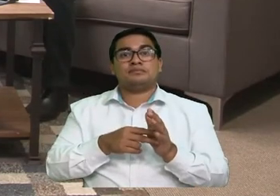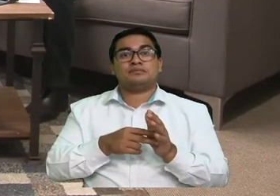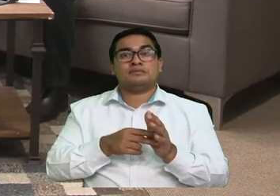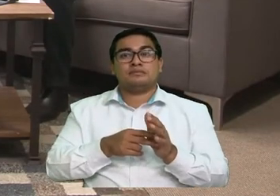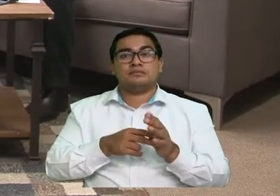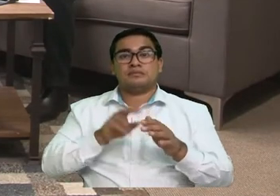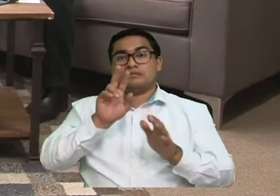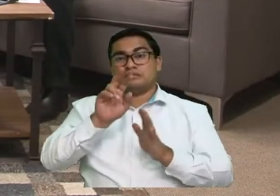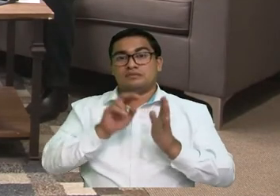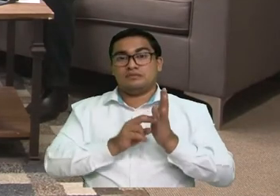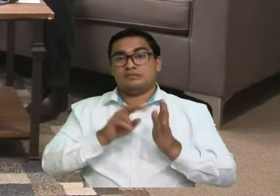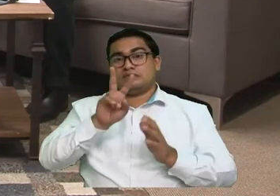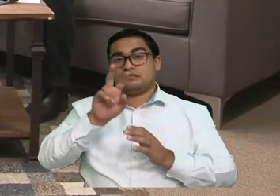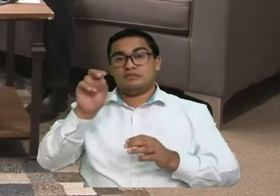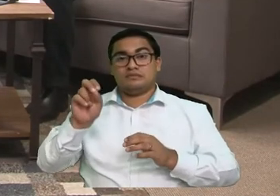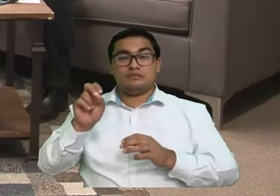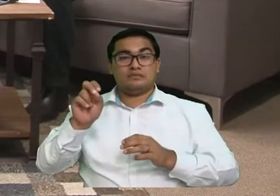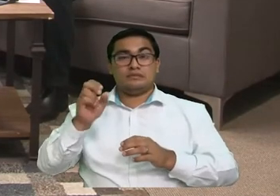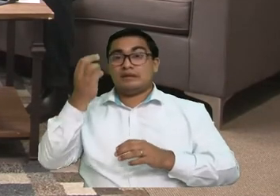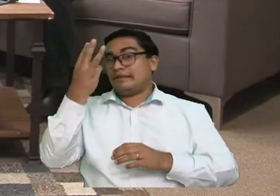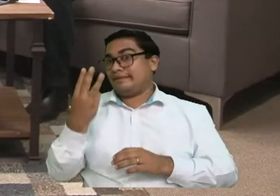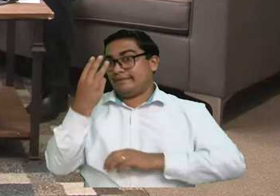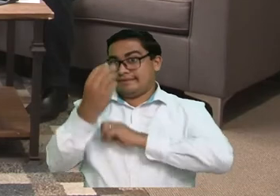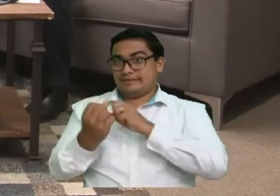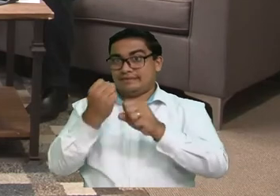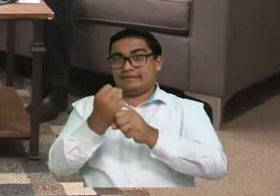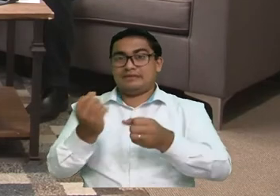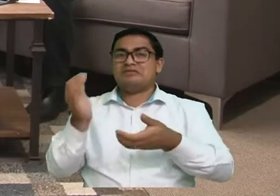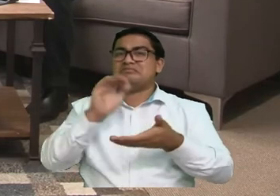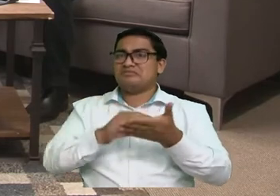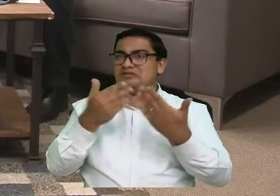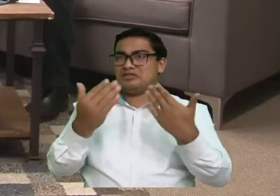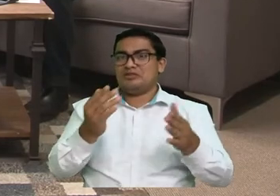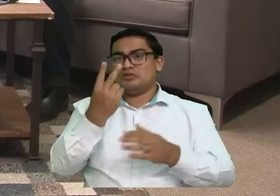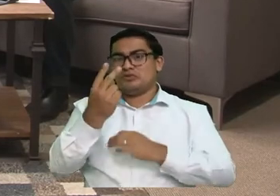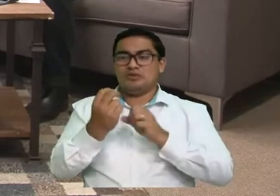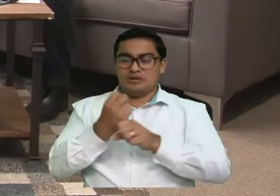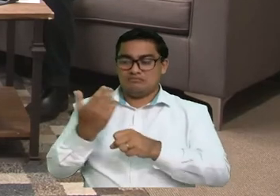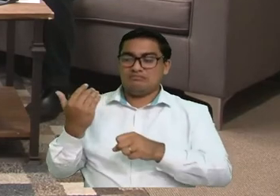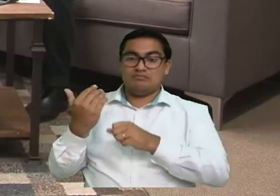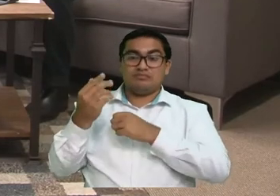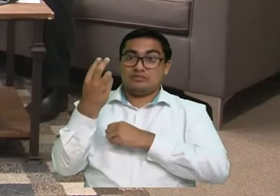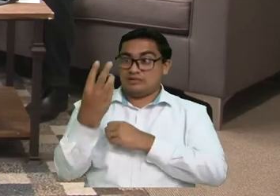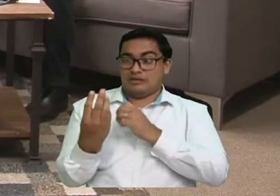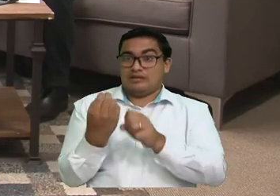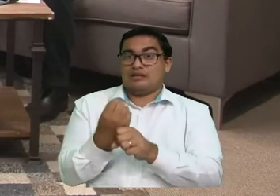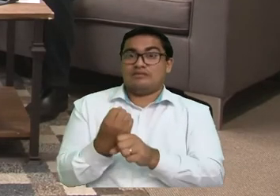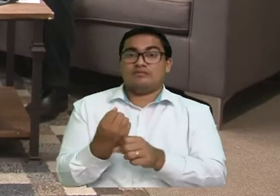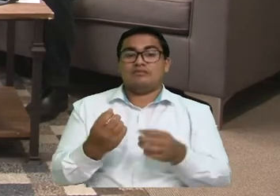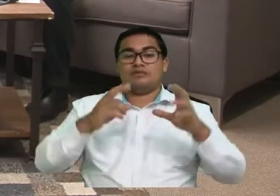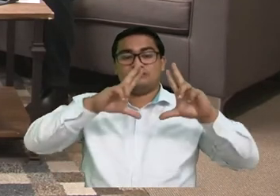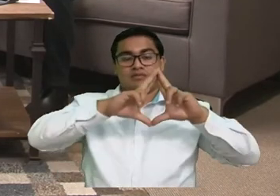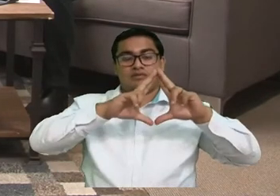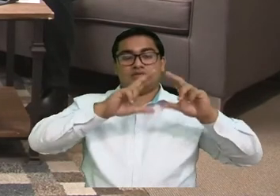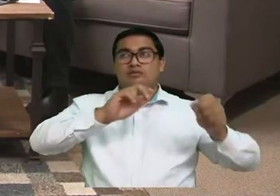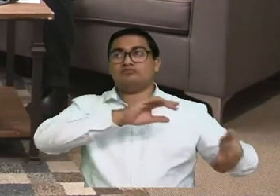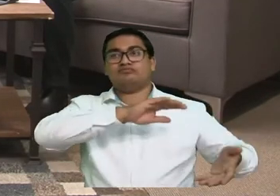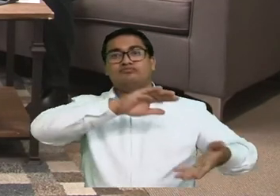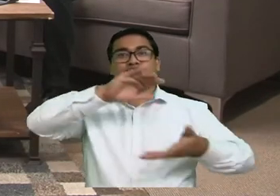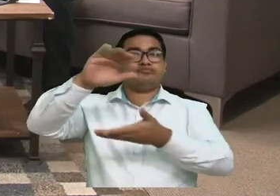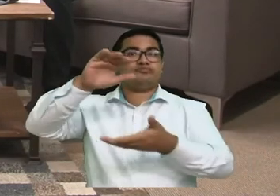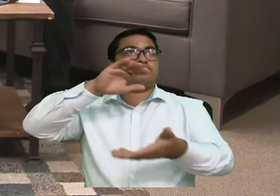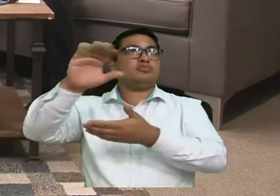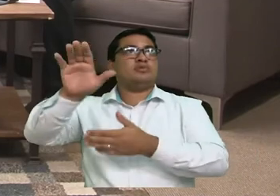concluir por tercer año consecutivo, ya llevamos 2 años, en exportaciones arriba de